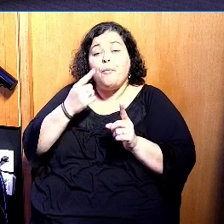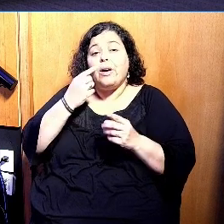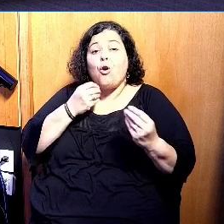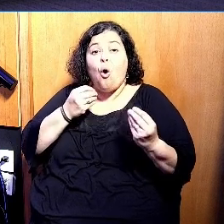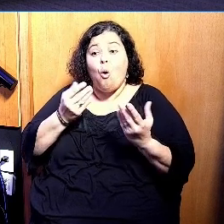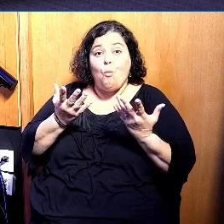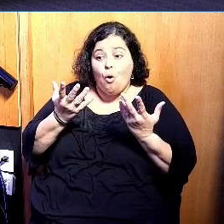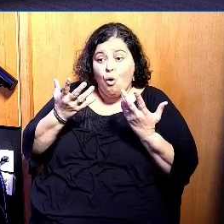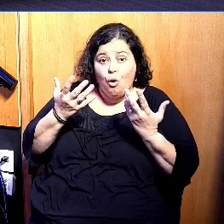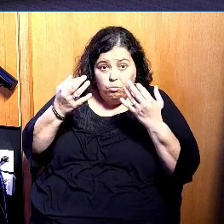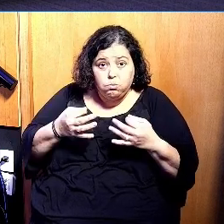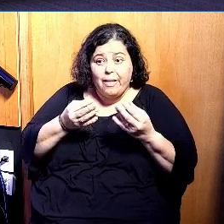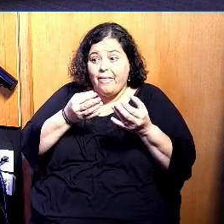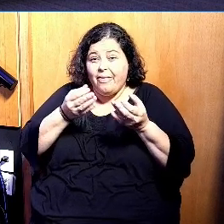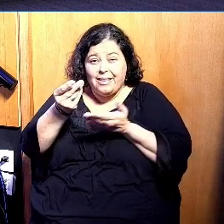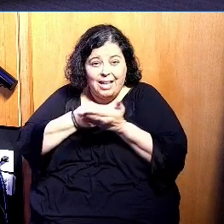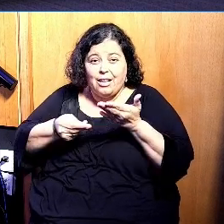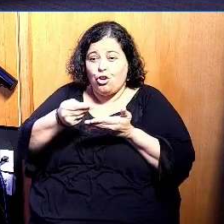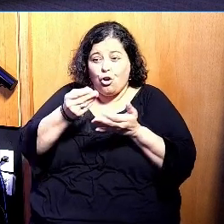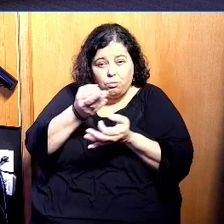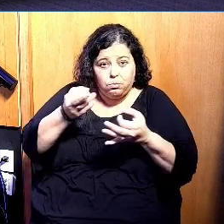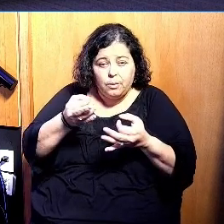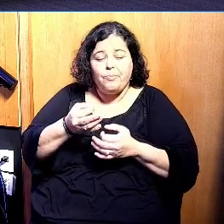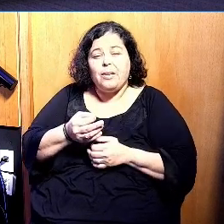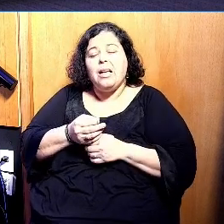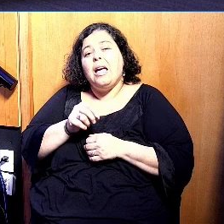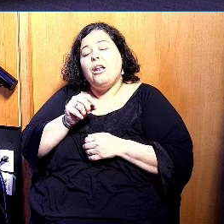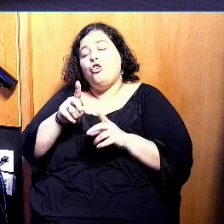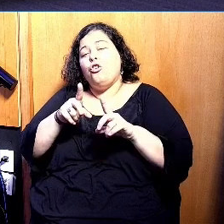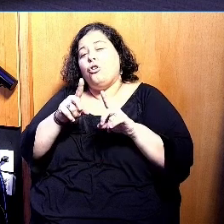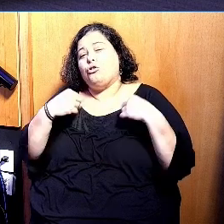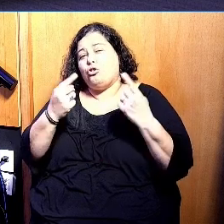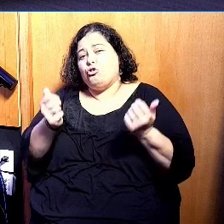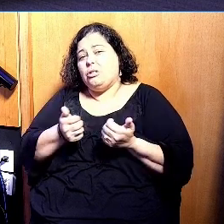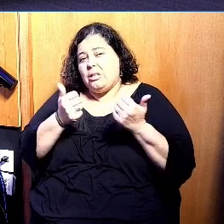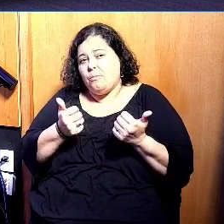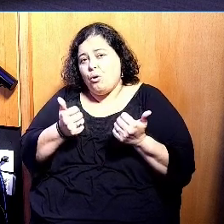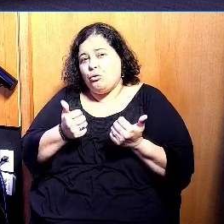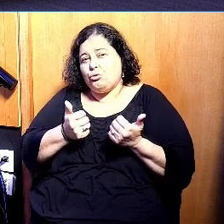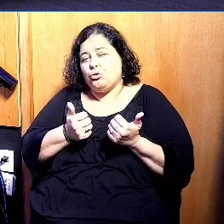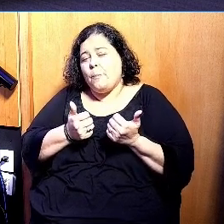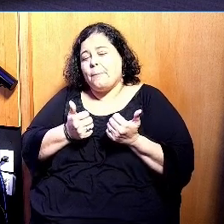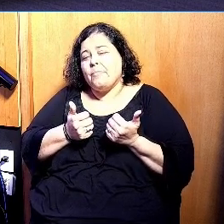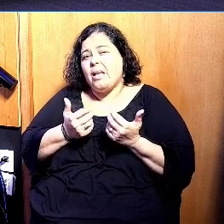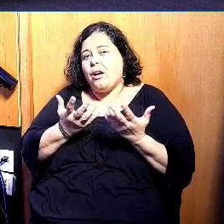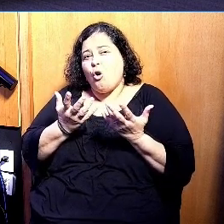dimensiones. Entonces diseñamos lo que se llama IDAR, que para nosotros es un ambiente de reporte en el